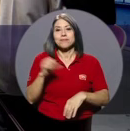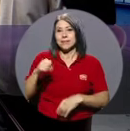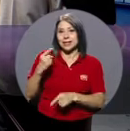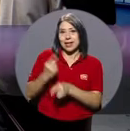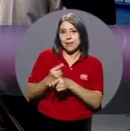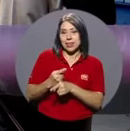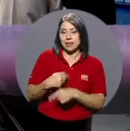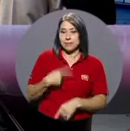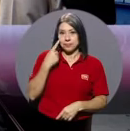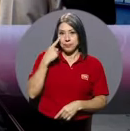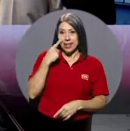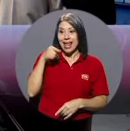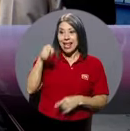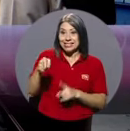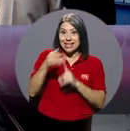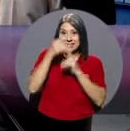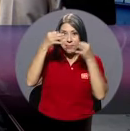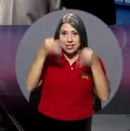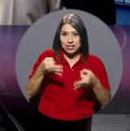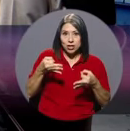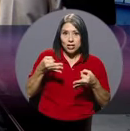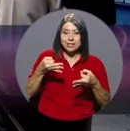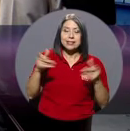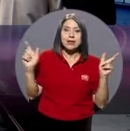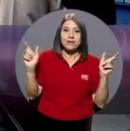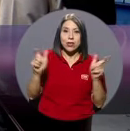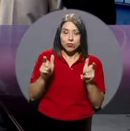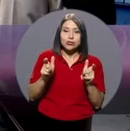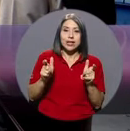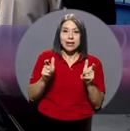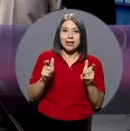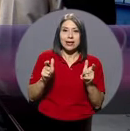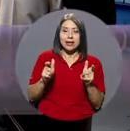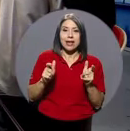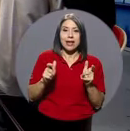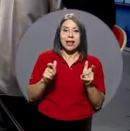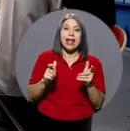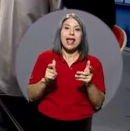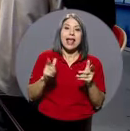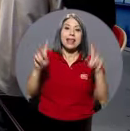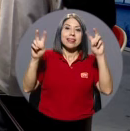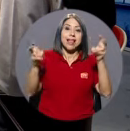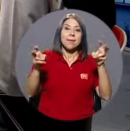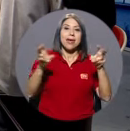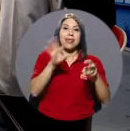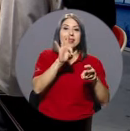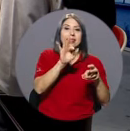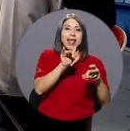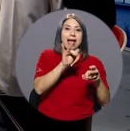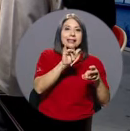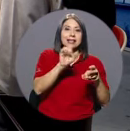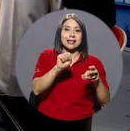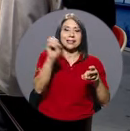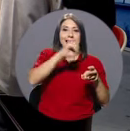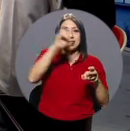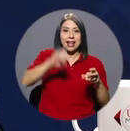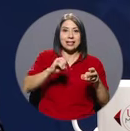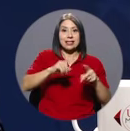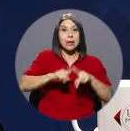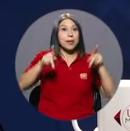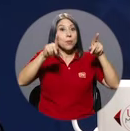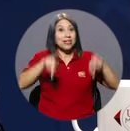porque yo quiero mencionar lo siguiente. Estas medidas, si bien reducen en alguna proporción el tema de las tasas de interés,